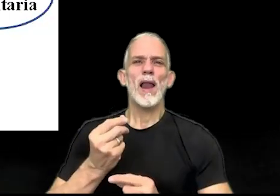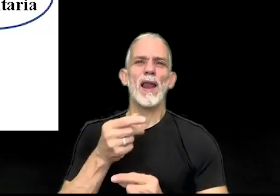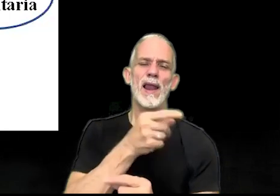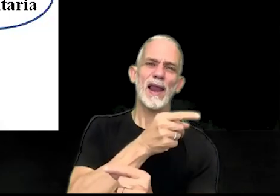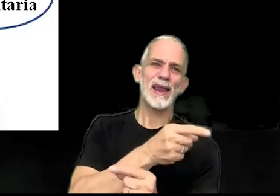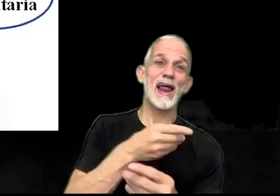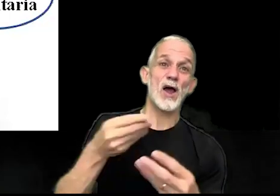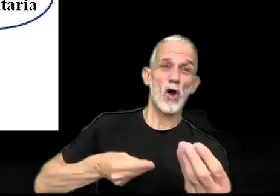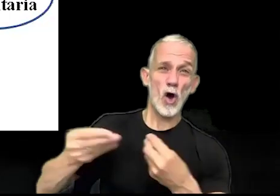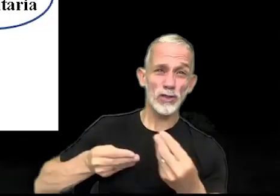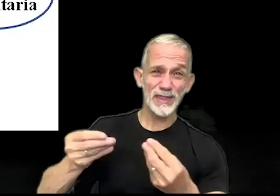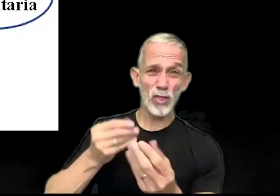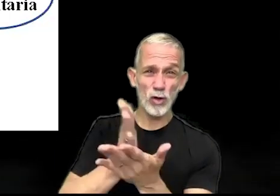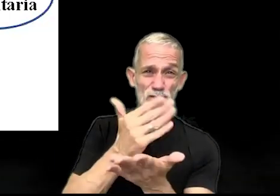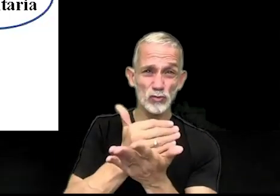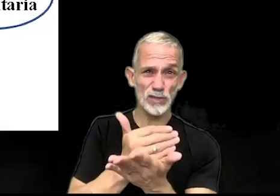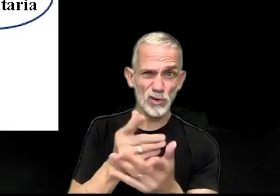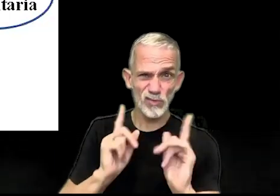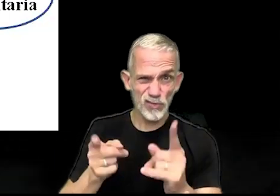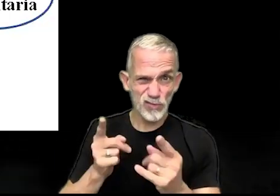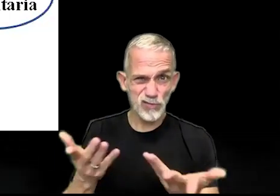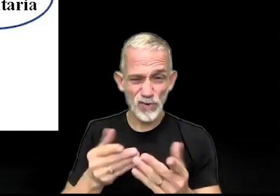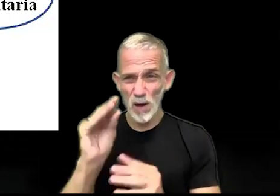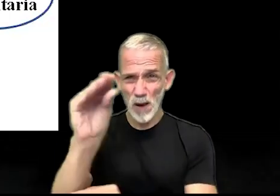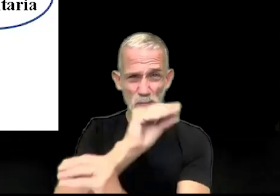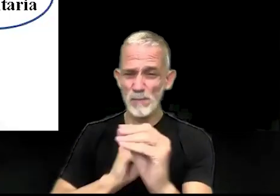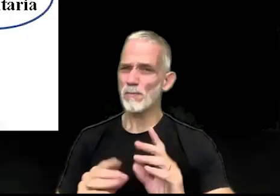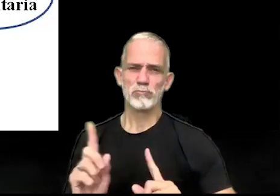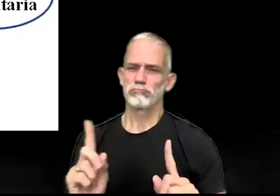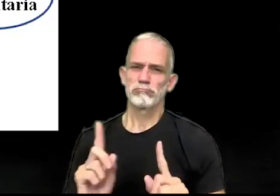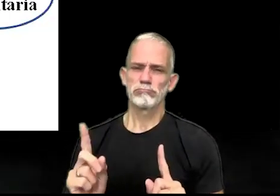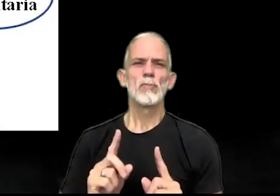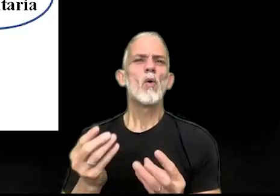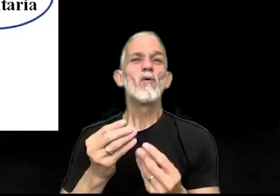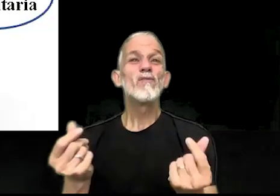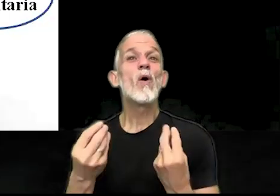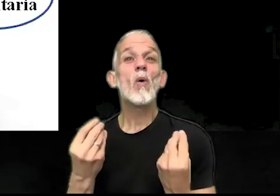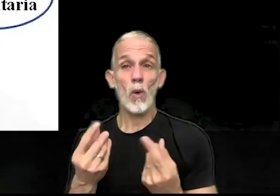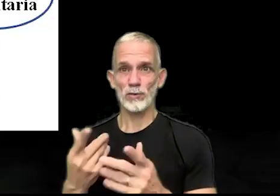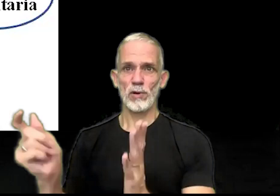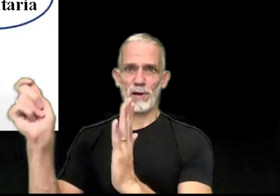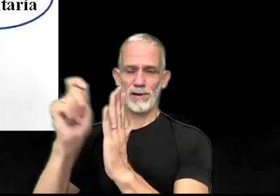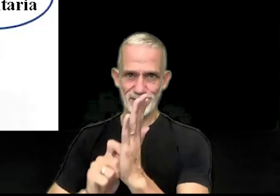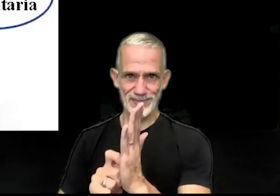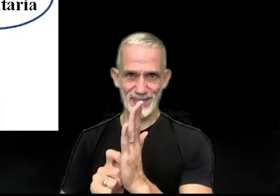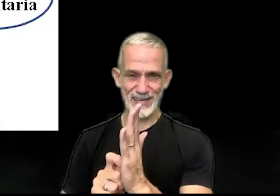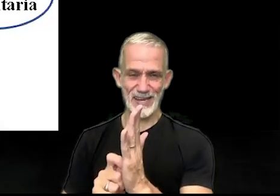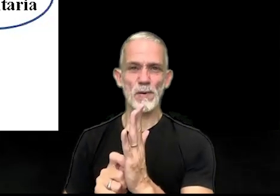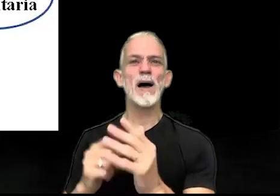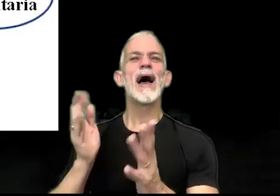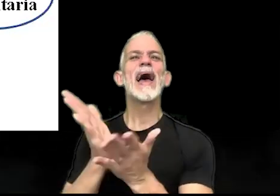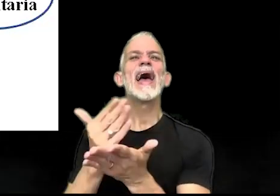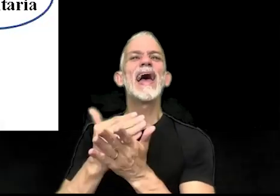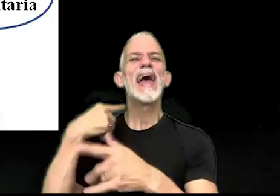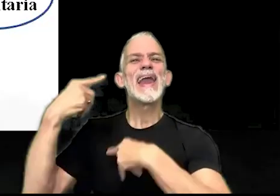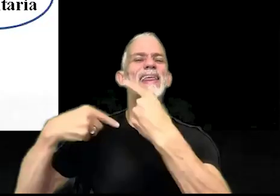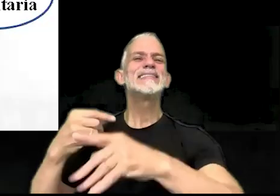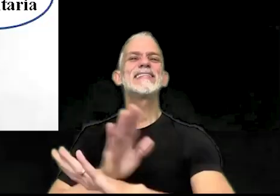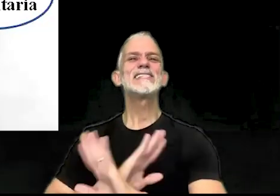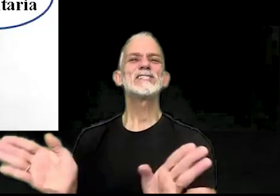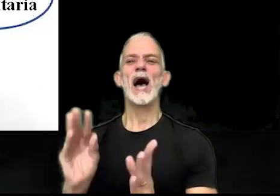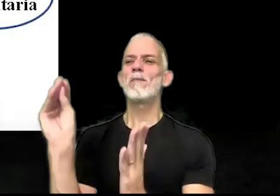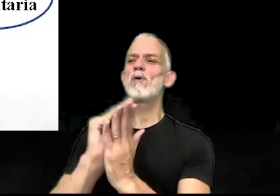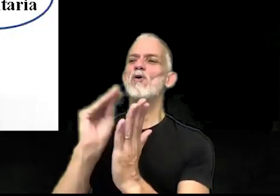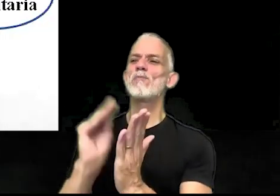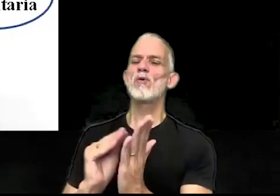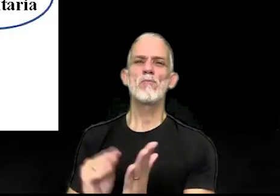el contador de la sucesión indivisa prorratear cuando se inscriba la partición hereditaria. Recién